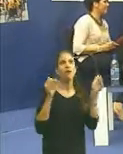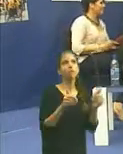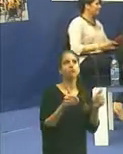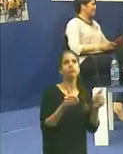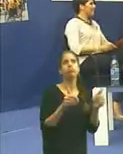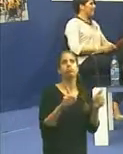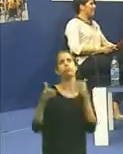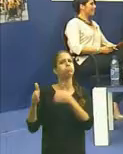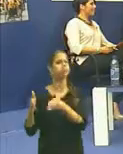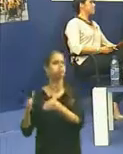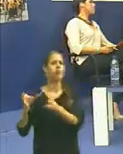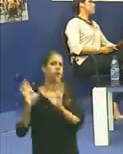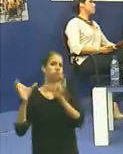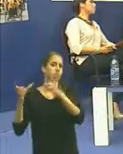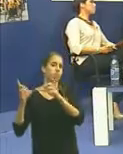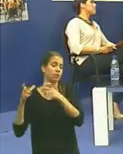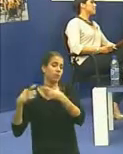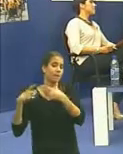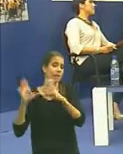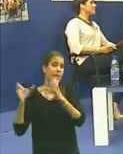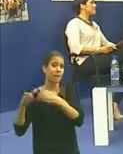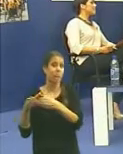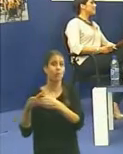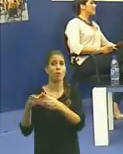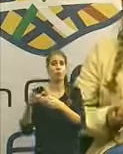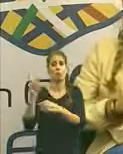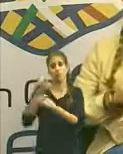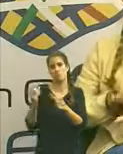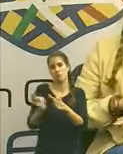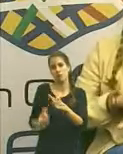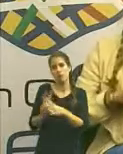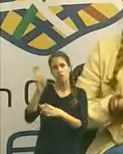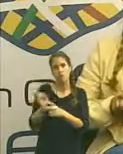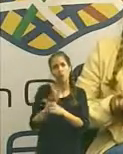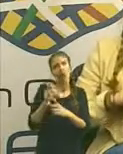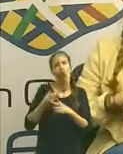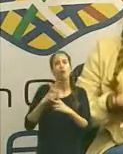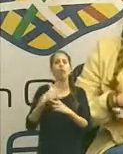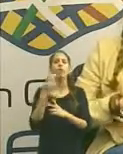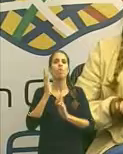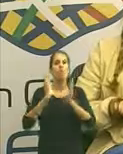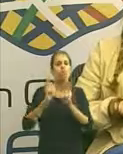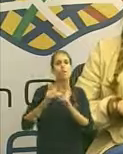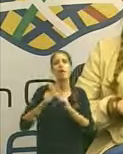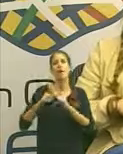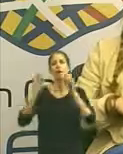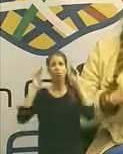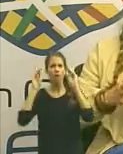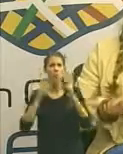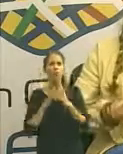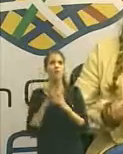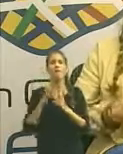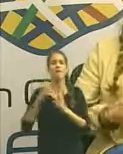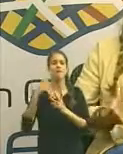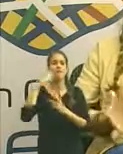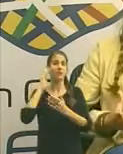dar en un gabinete, dado el equipo multidisciplinar, que es el logopeda, pedagogo, psicólogo y fisioterapeuta, pero en vez